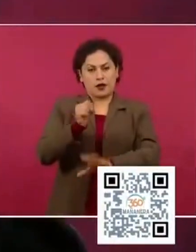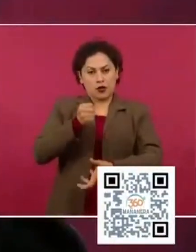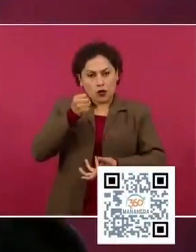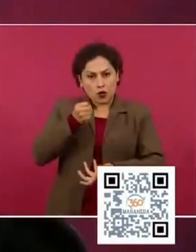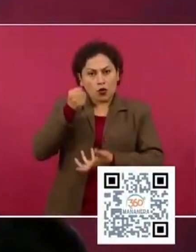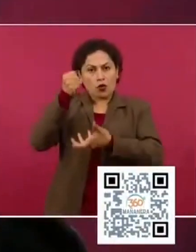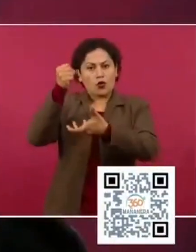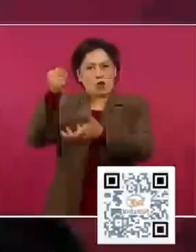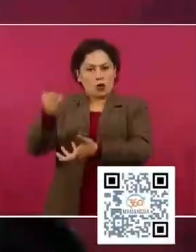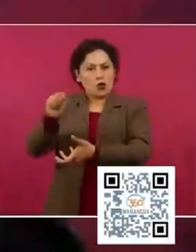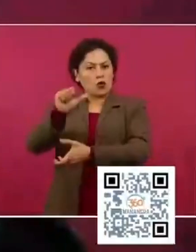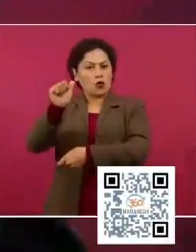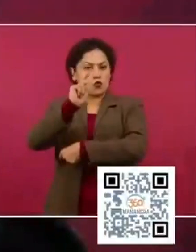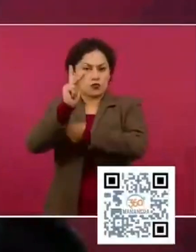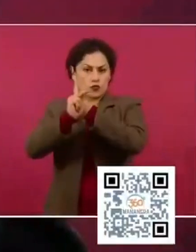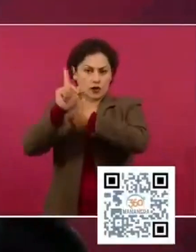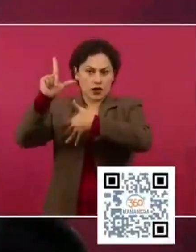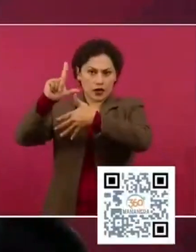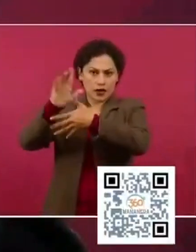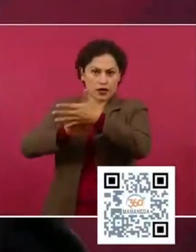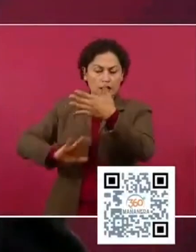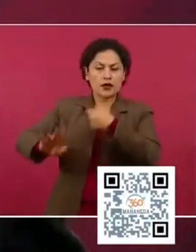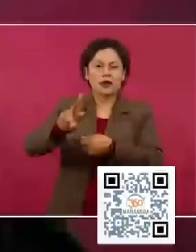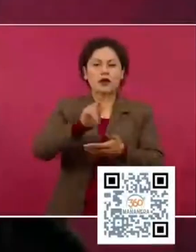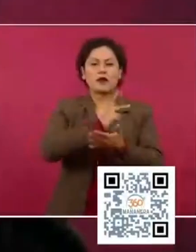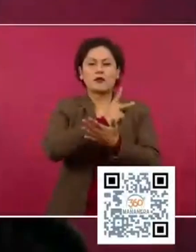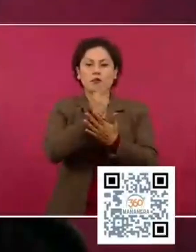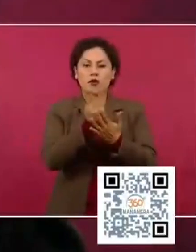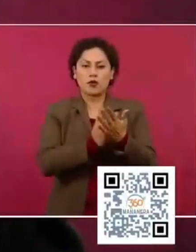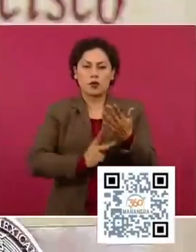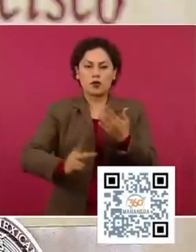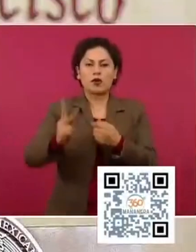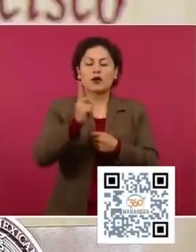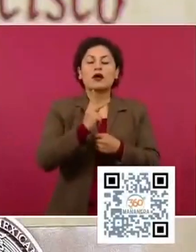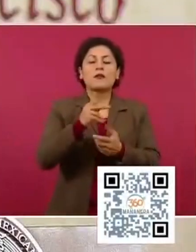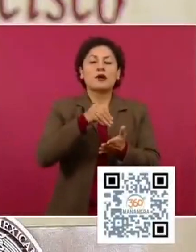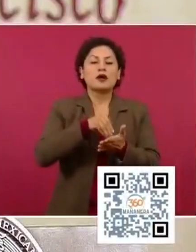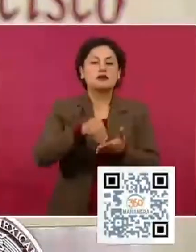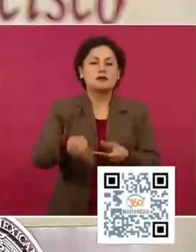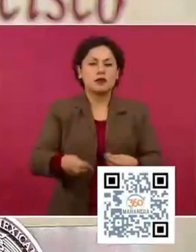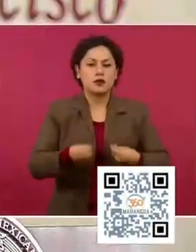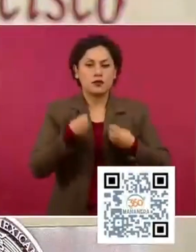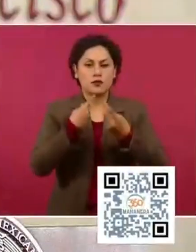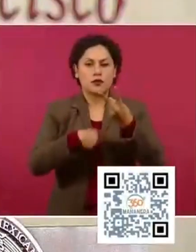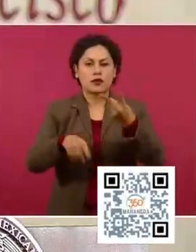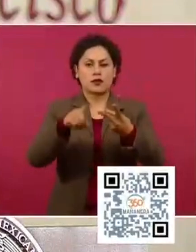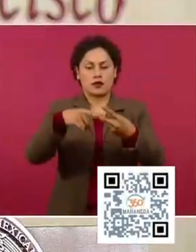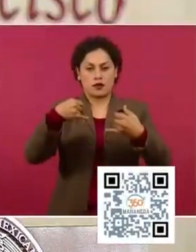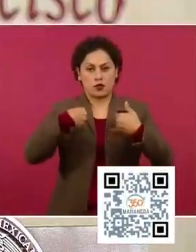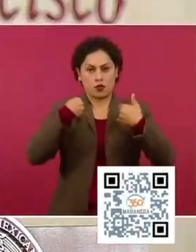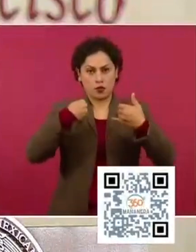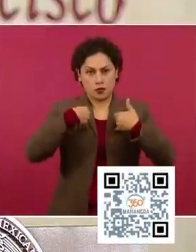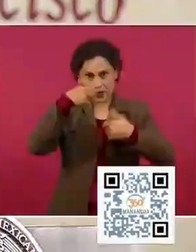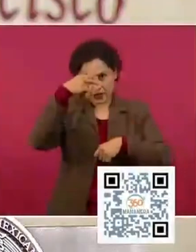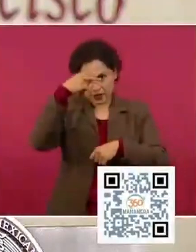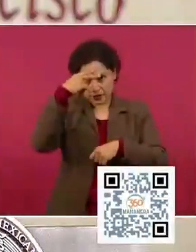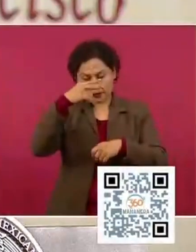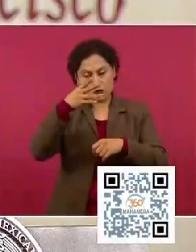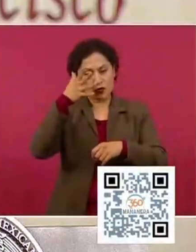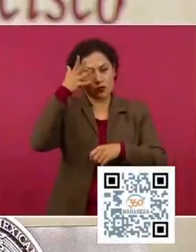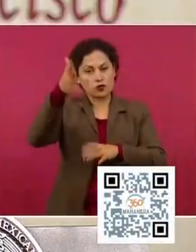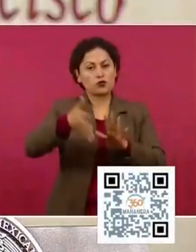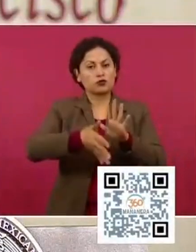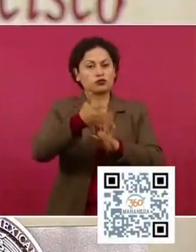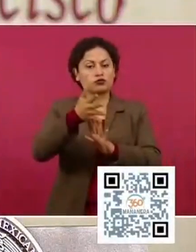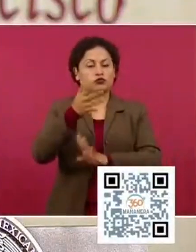en Honduras sembrando vida jóvenes construyendo el futuro y lo que tiene programado hacer en Guatemala y los impactos